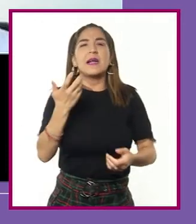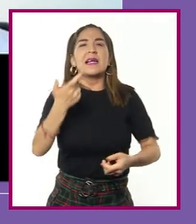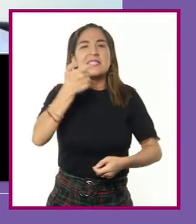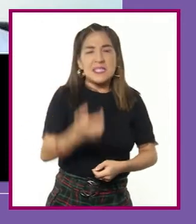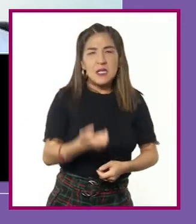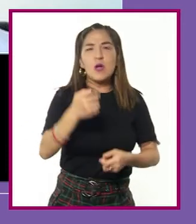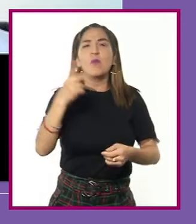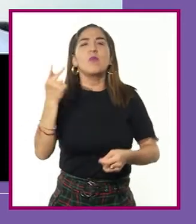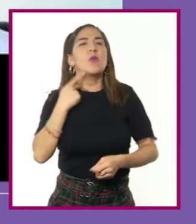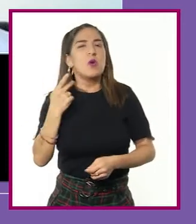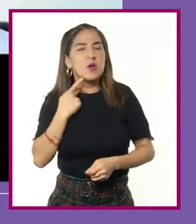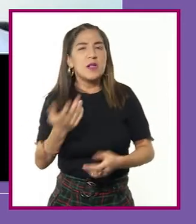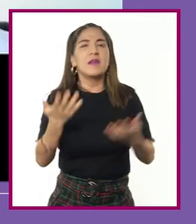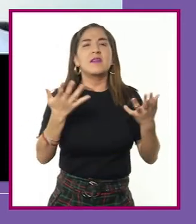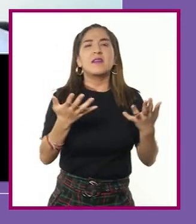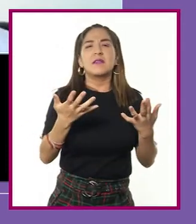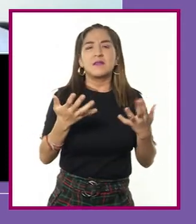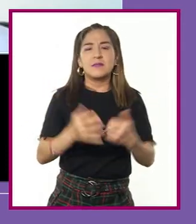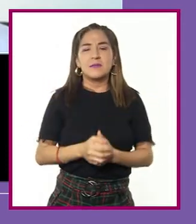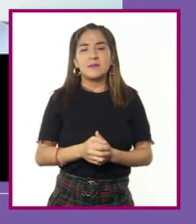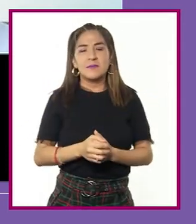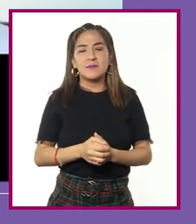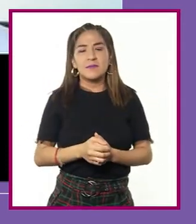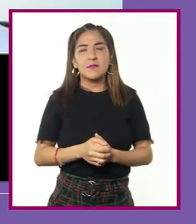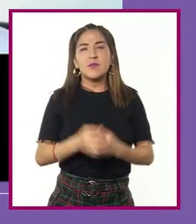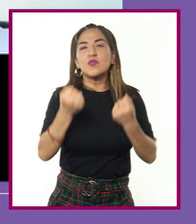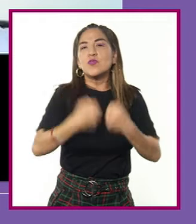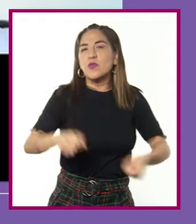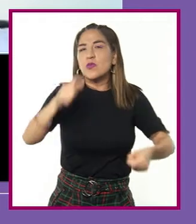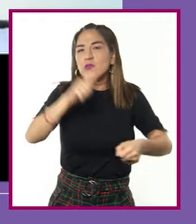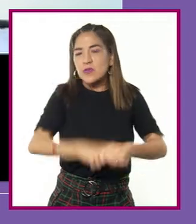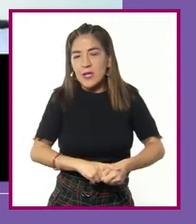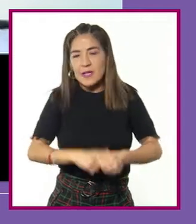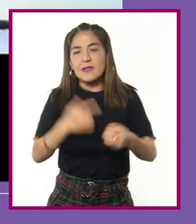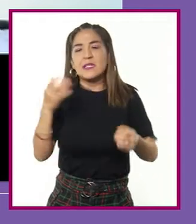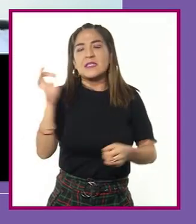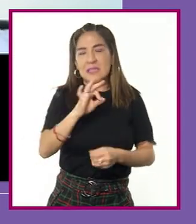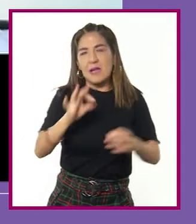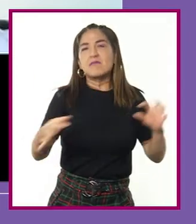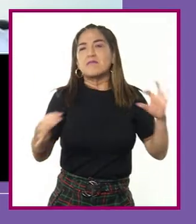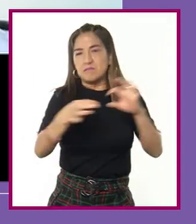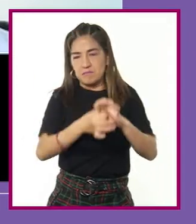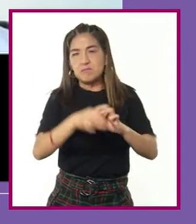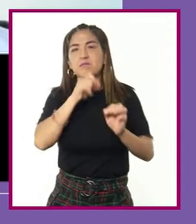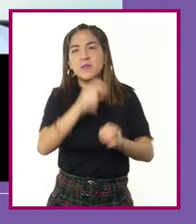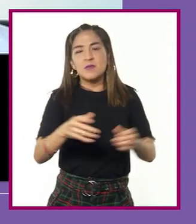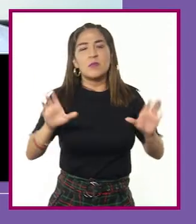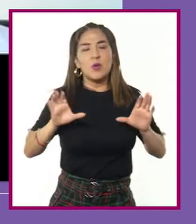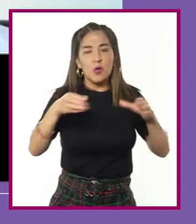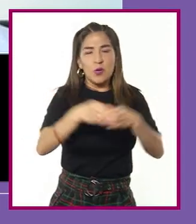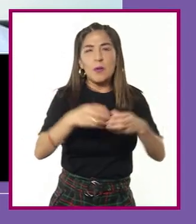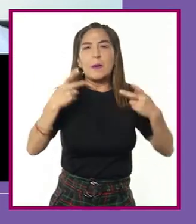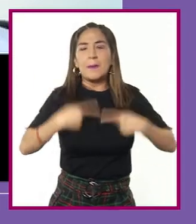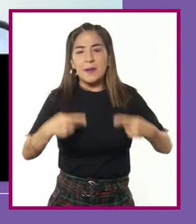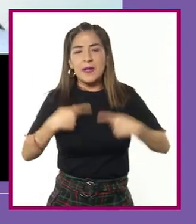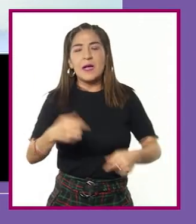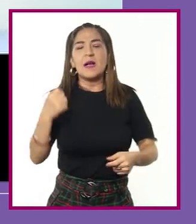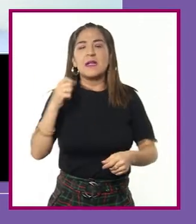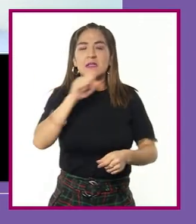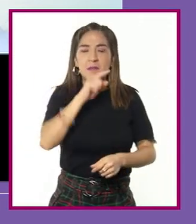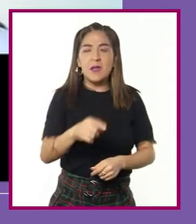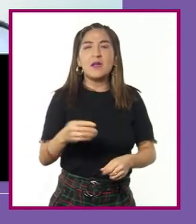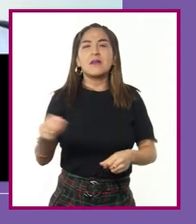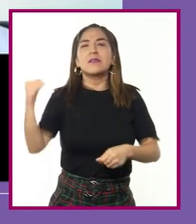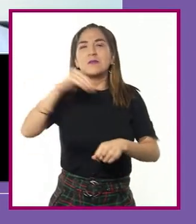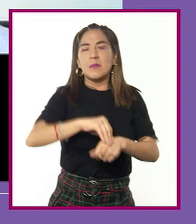poder político, puede ser un poder social, si se me permite también el término, dentro de una comunidad, y se puede imponer de una manera